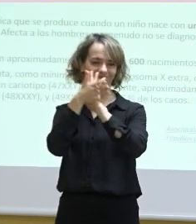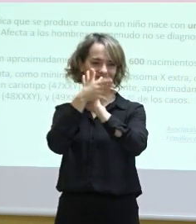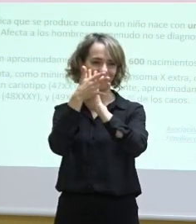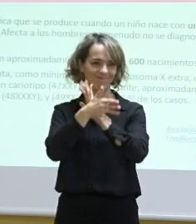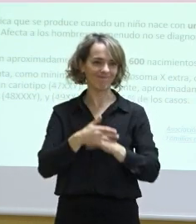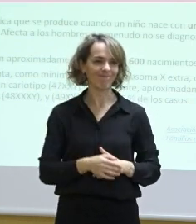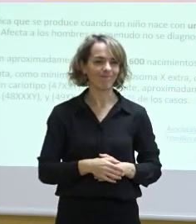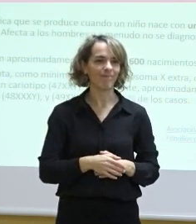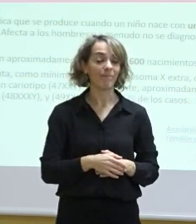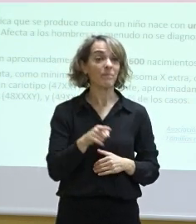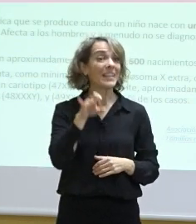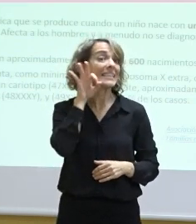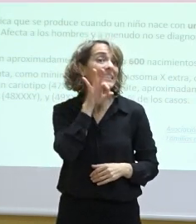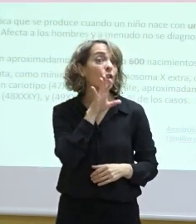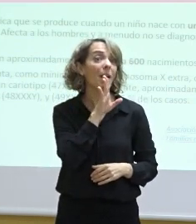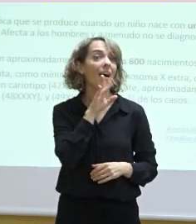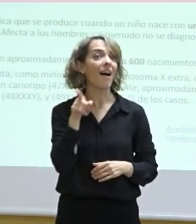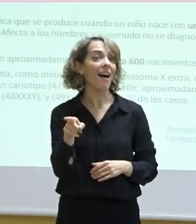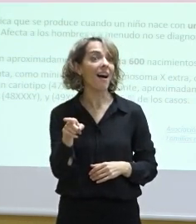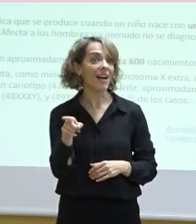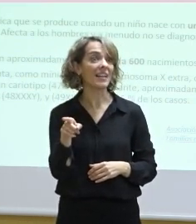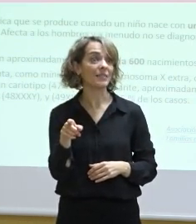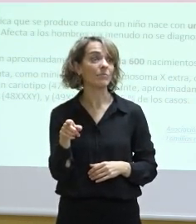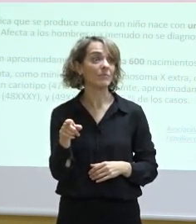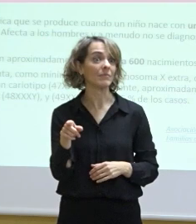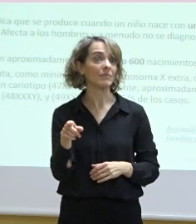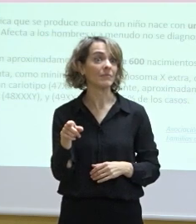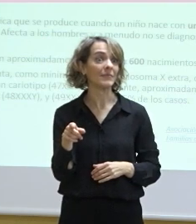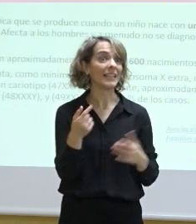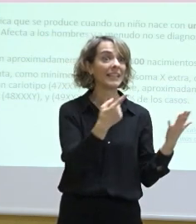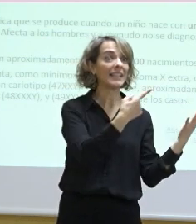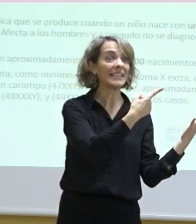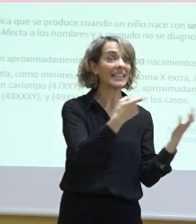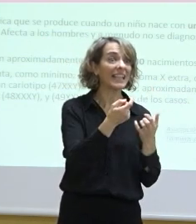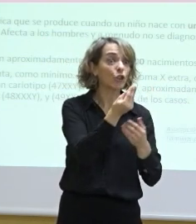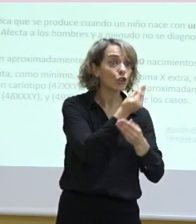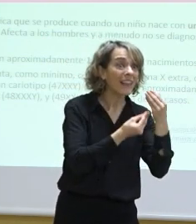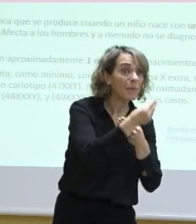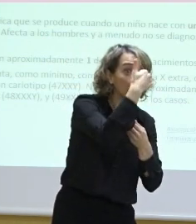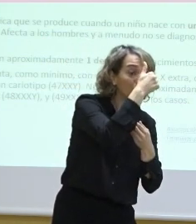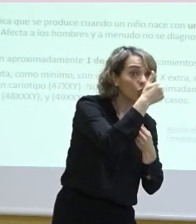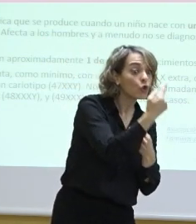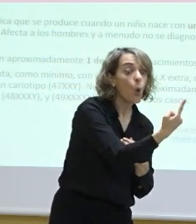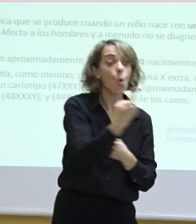Es un síndrome que se encuentra en 1 de cada 600 nacimientos varones.